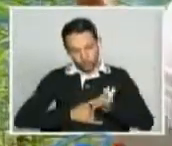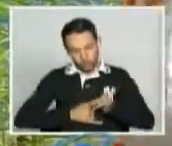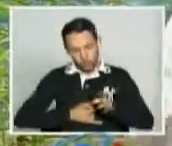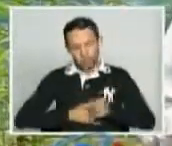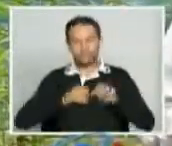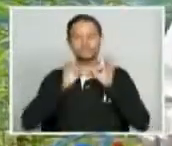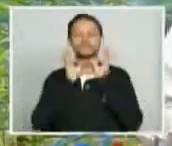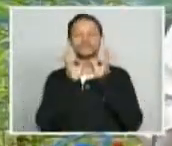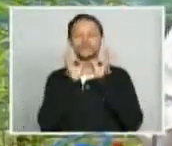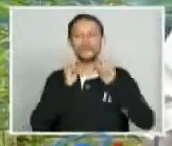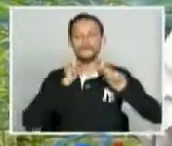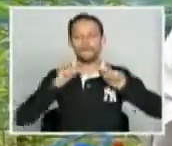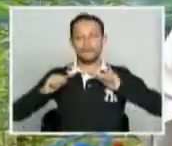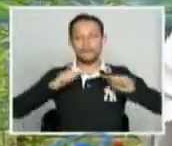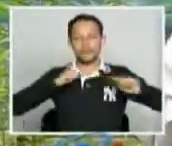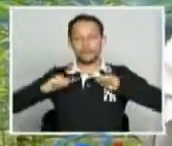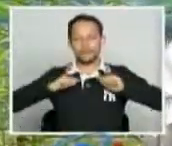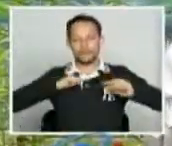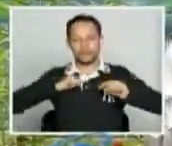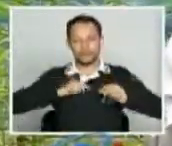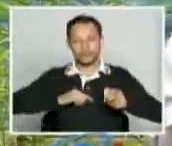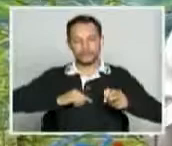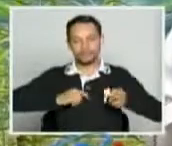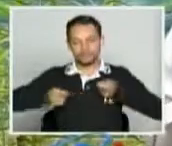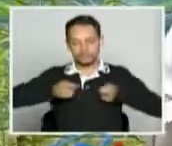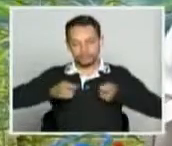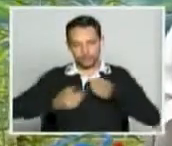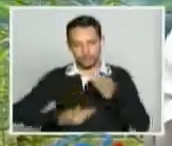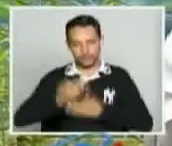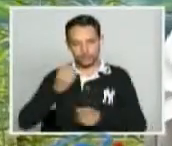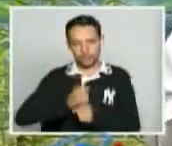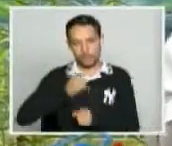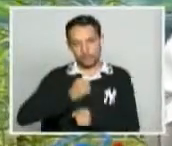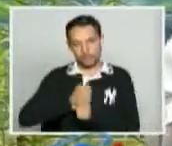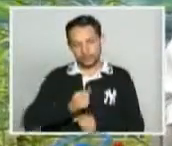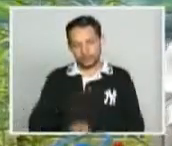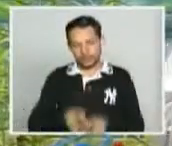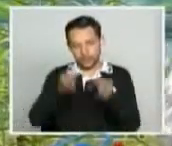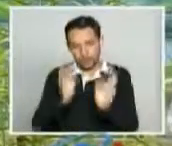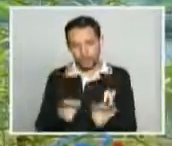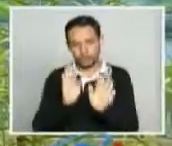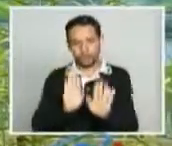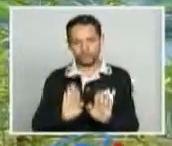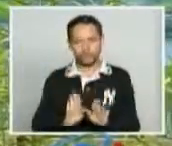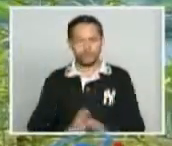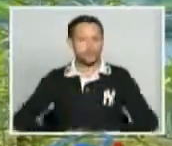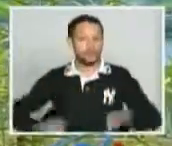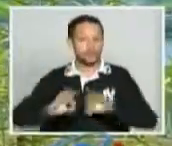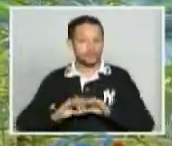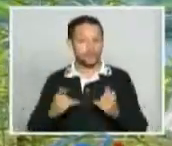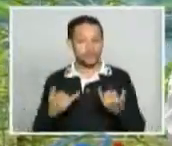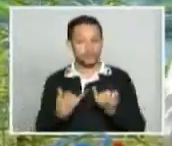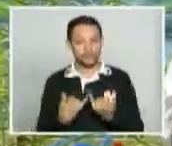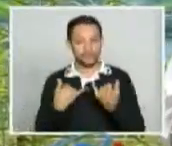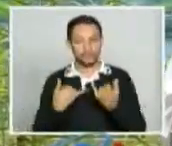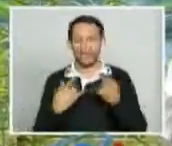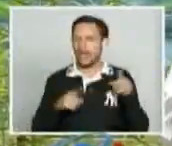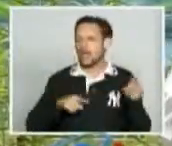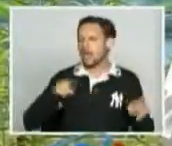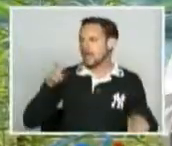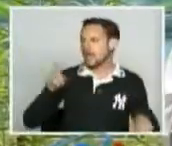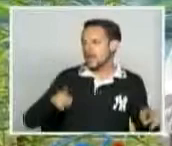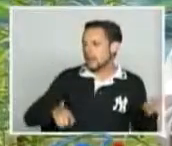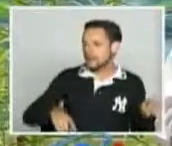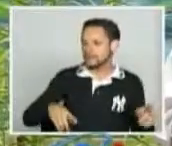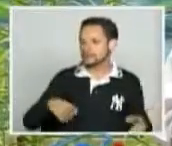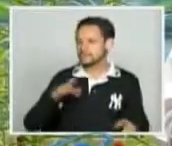ya empiece el organismo como con esa gasolina. Eso es lo básico. Y las personas empiezan a cometer